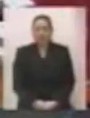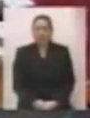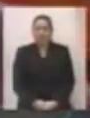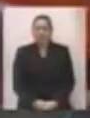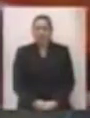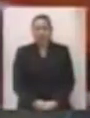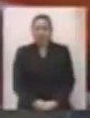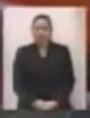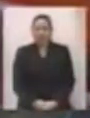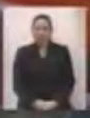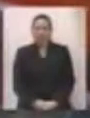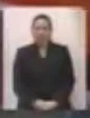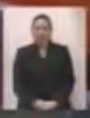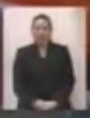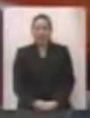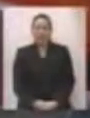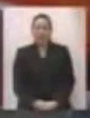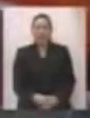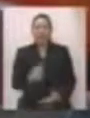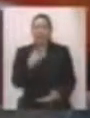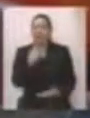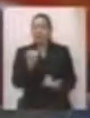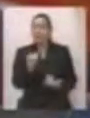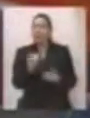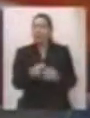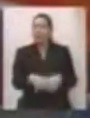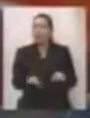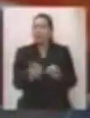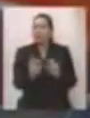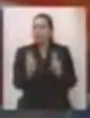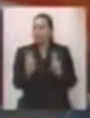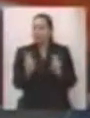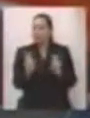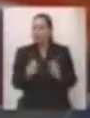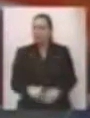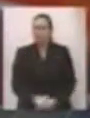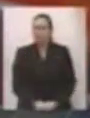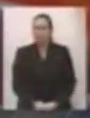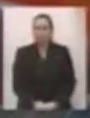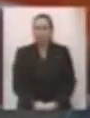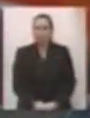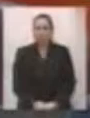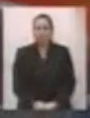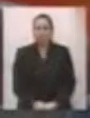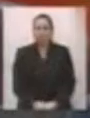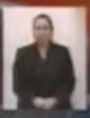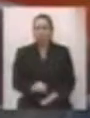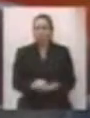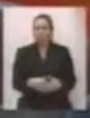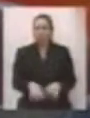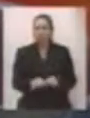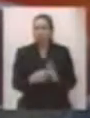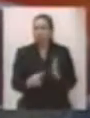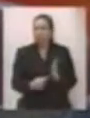Presidente, solamente para hacer una acotación en este importante tema. Yo sé que es un aspecto